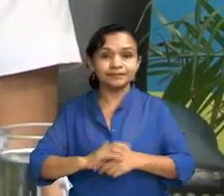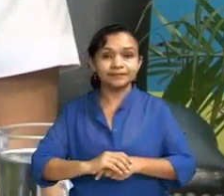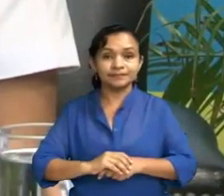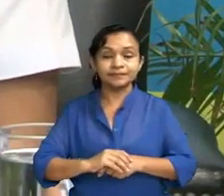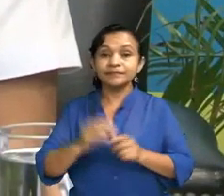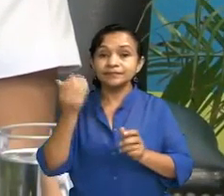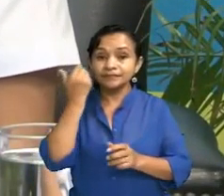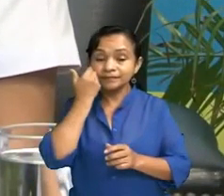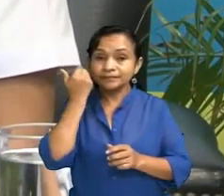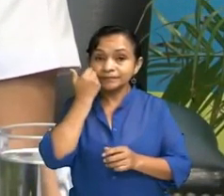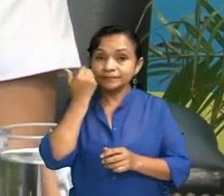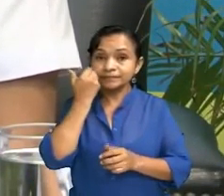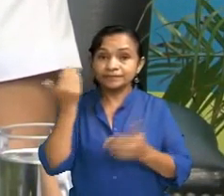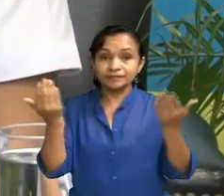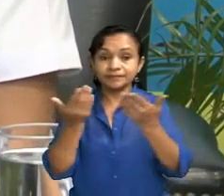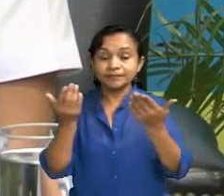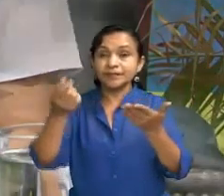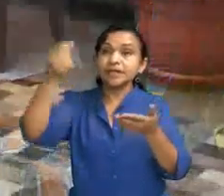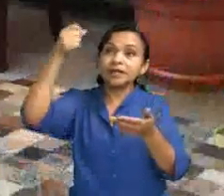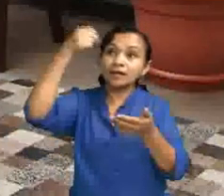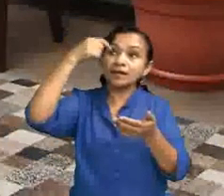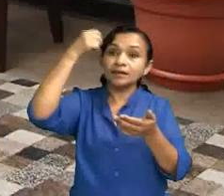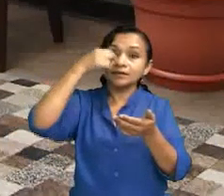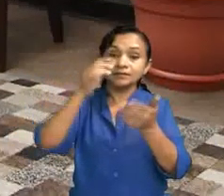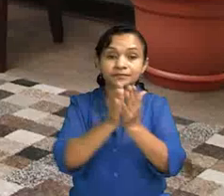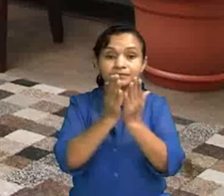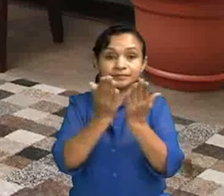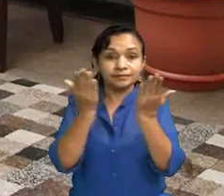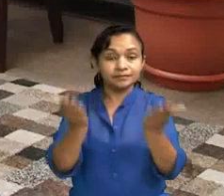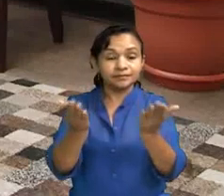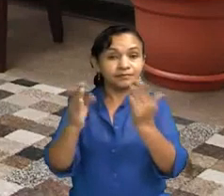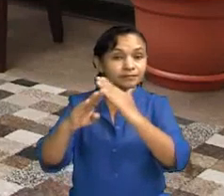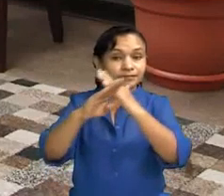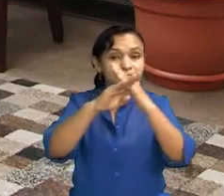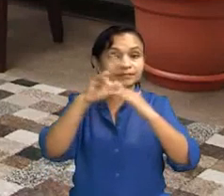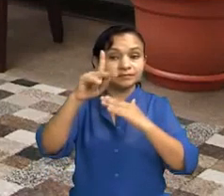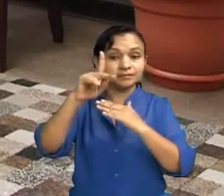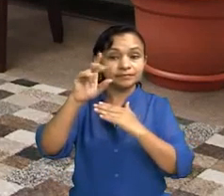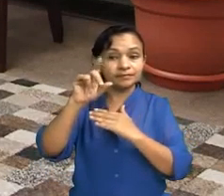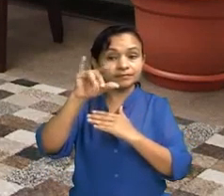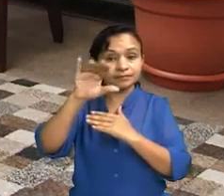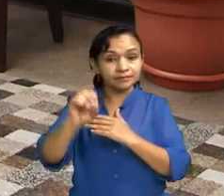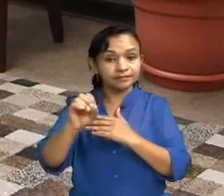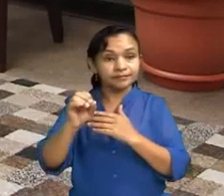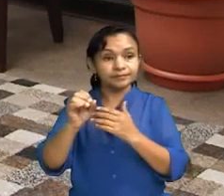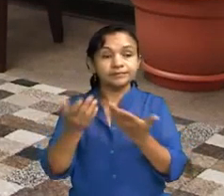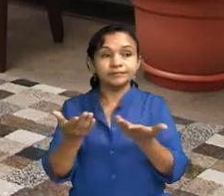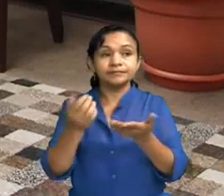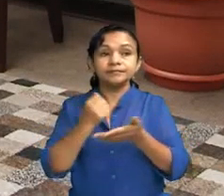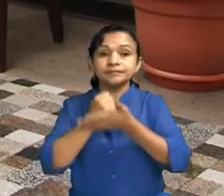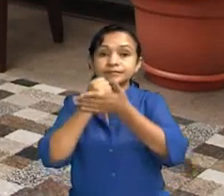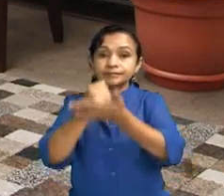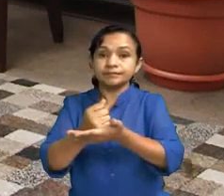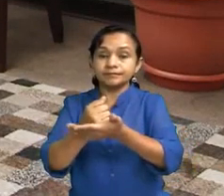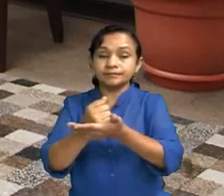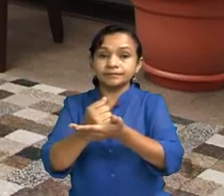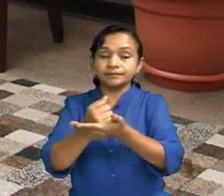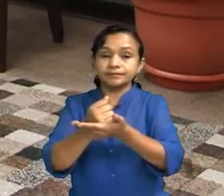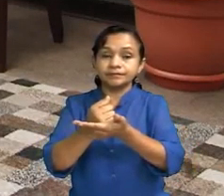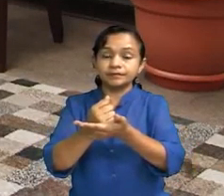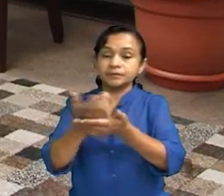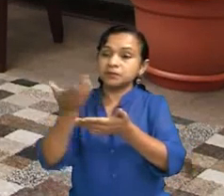esta enfermedad y sobre todo el esquema de vacuna o la vacuna contra la polio, que es muy interesante y que ha permitido que desde hace